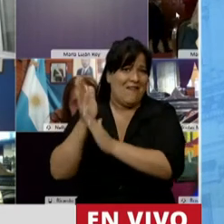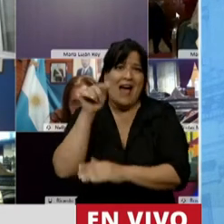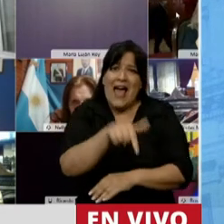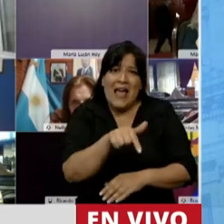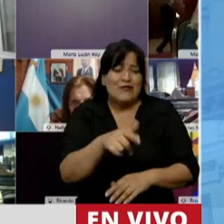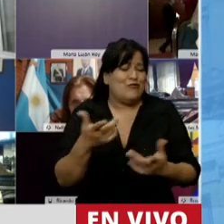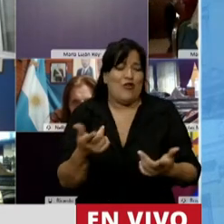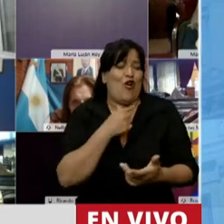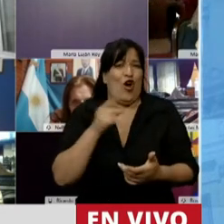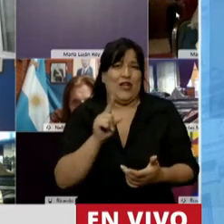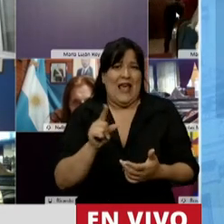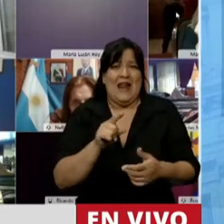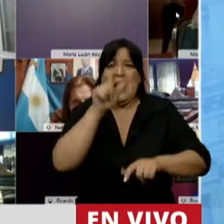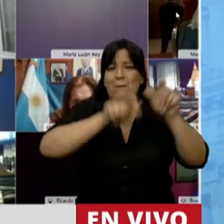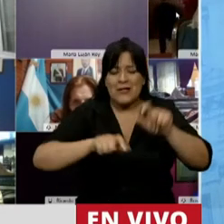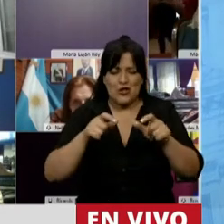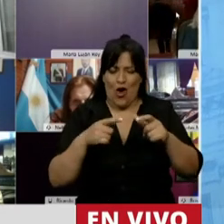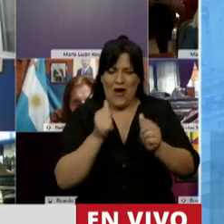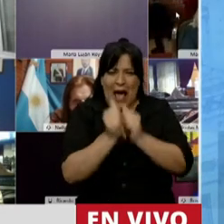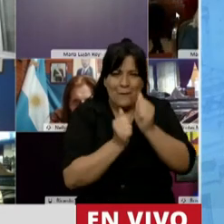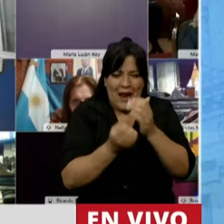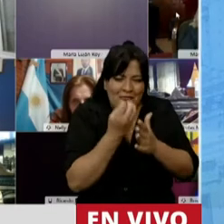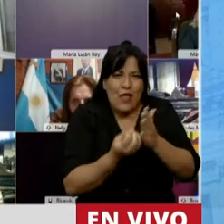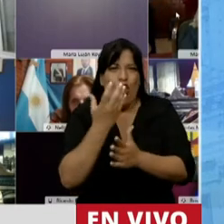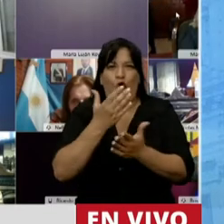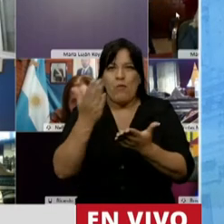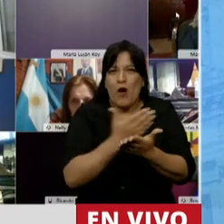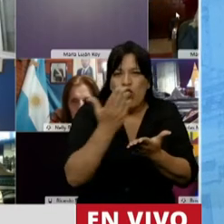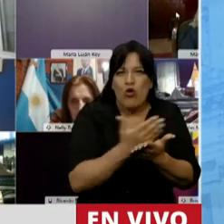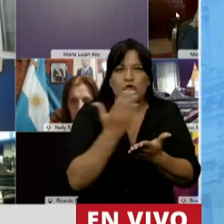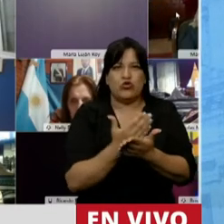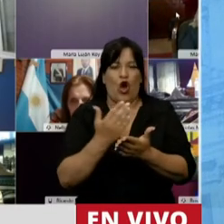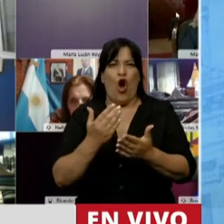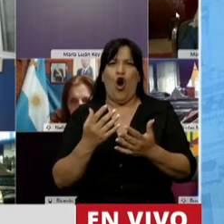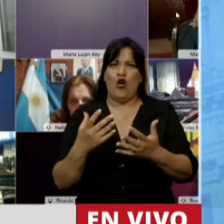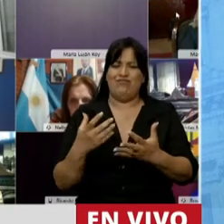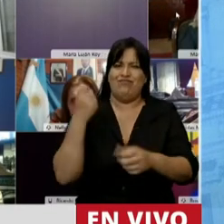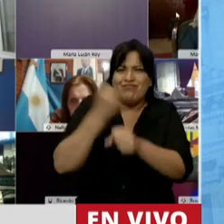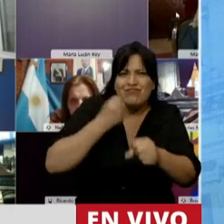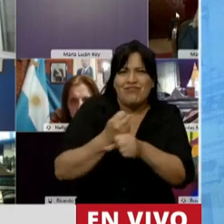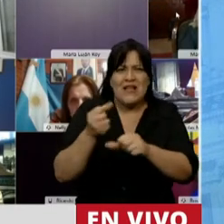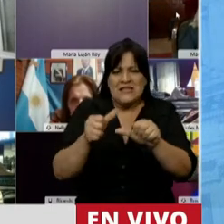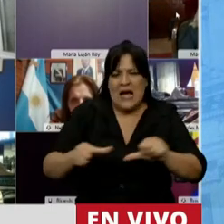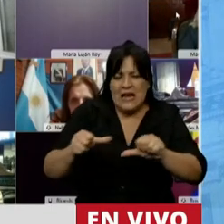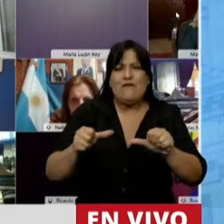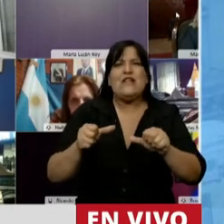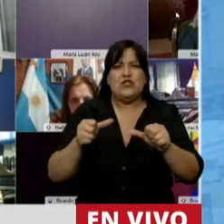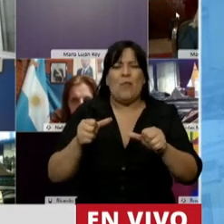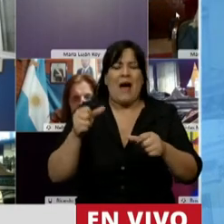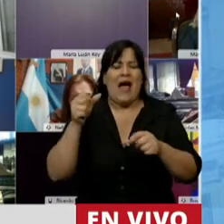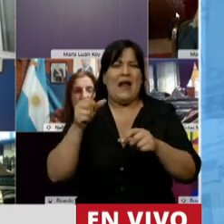están esperando los emprendedores, los productores, los que ponen su hombro y trabajan día a día por una Argentina